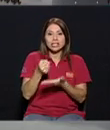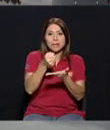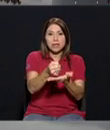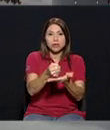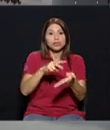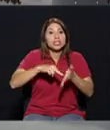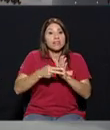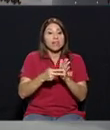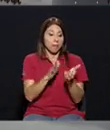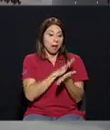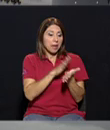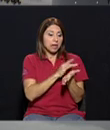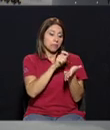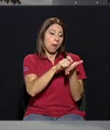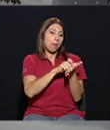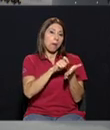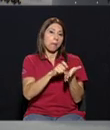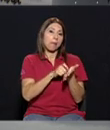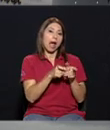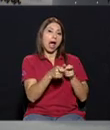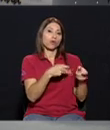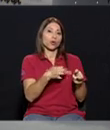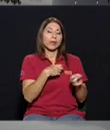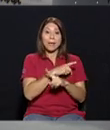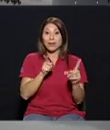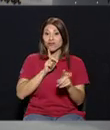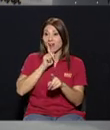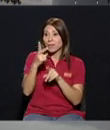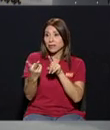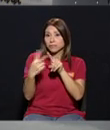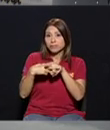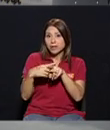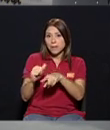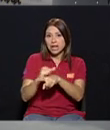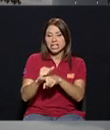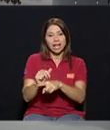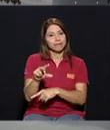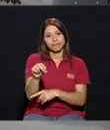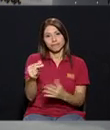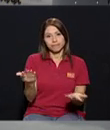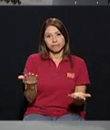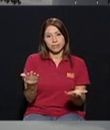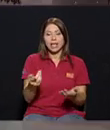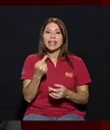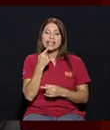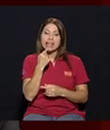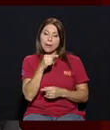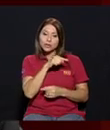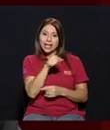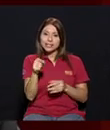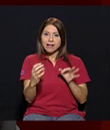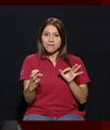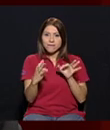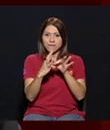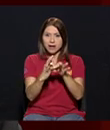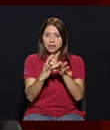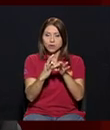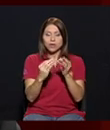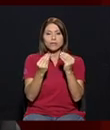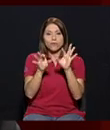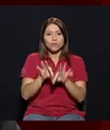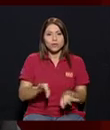autonomía estaría más escrita en papel que efectivamente en la práctica. Y es Y digamos que esta relación